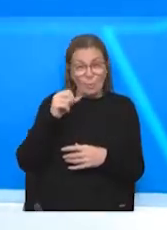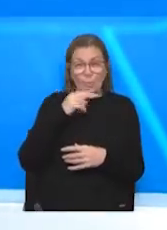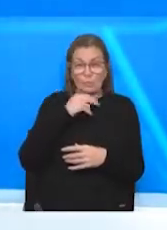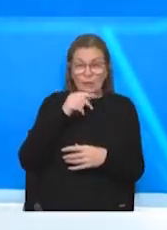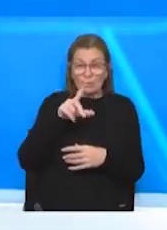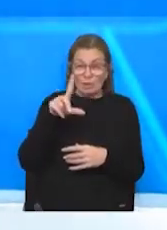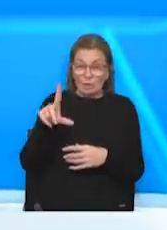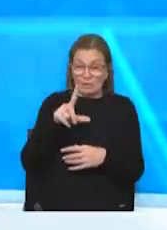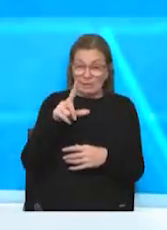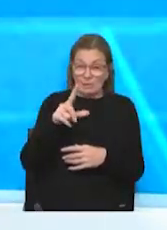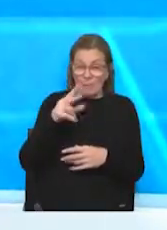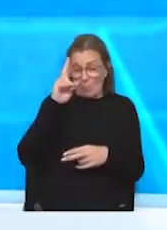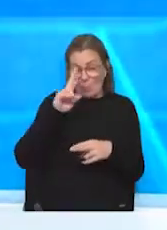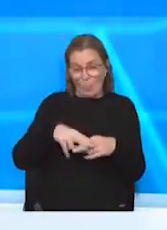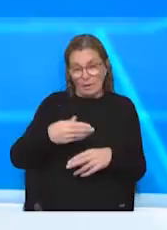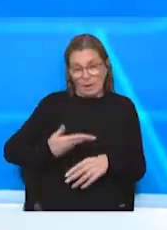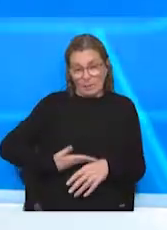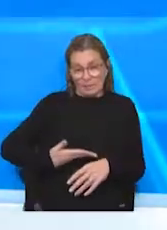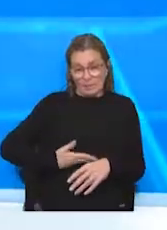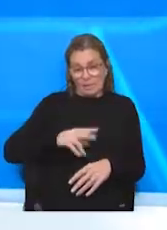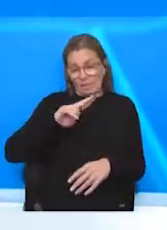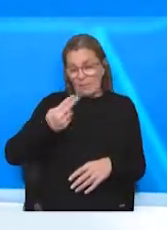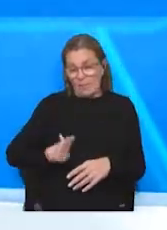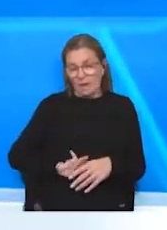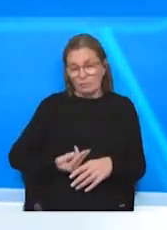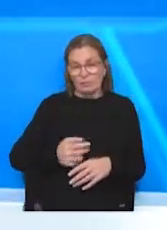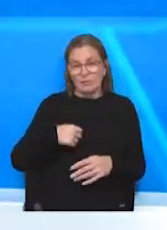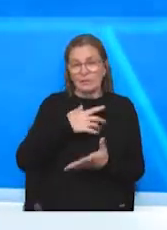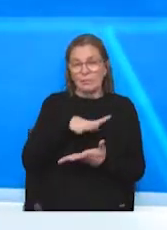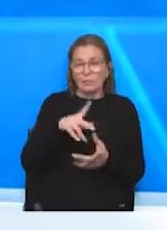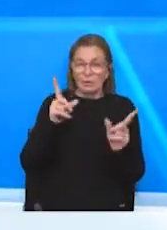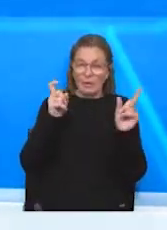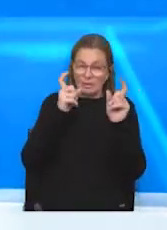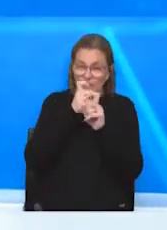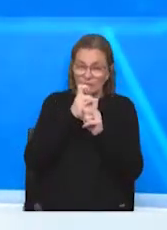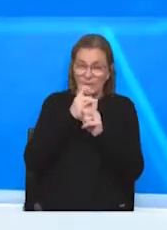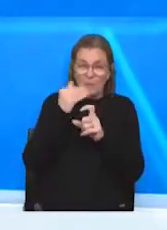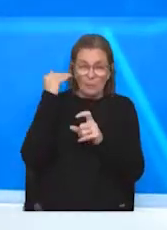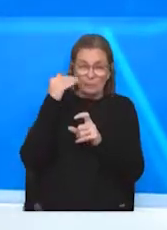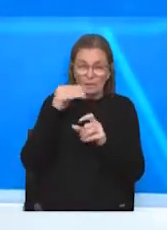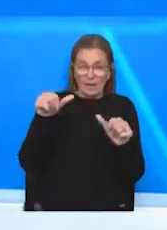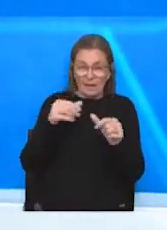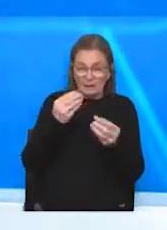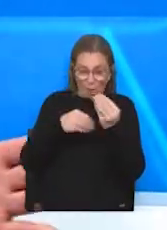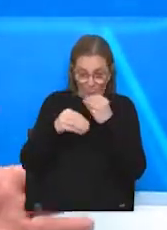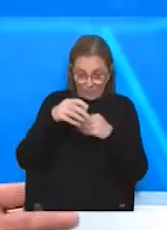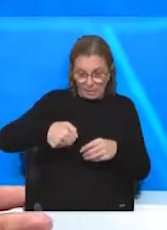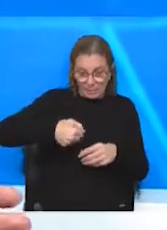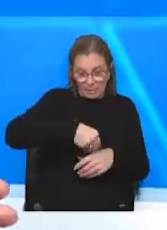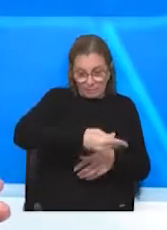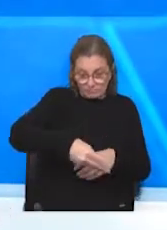la periferia se mueren de hambre no hay desmayo hay situaciones feas hay situaciones complicadas hay profesores que hacen canastas Para